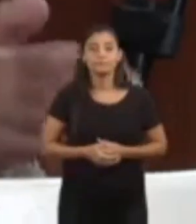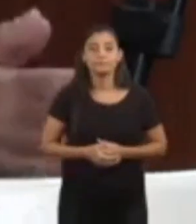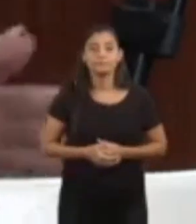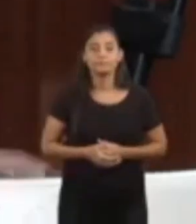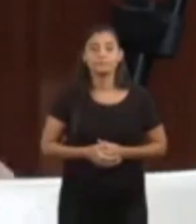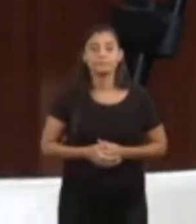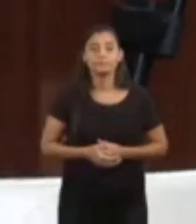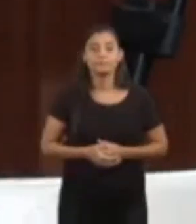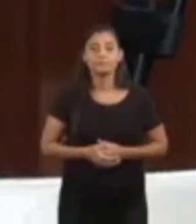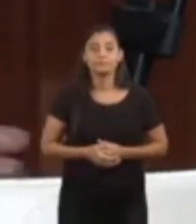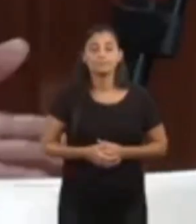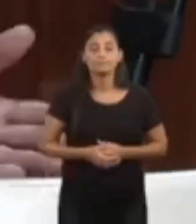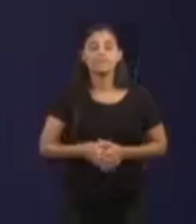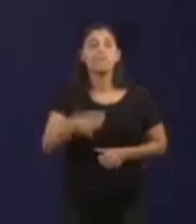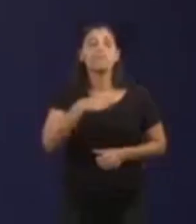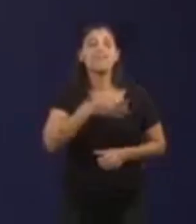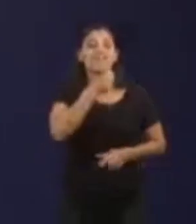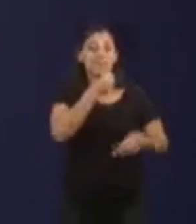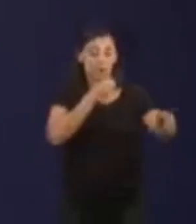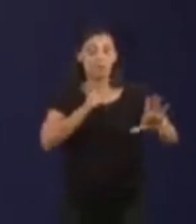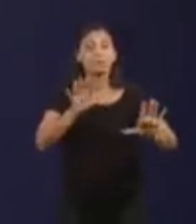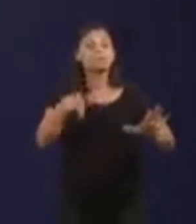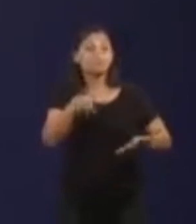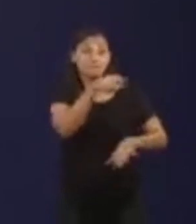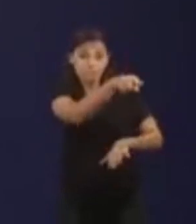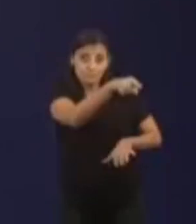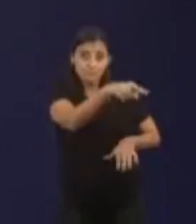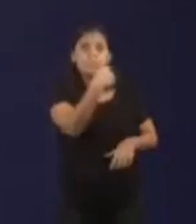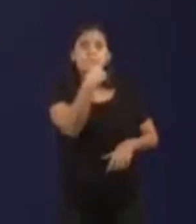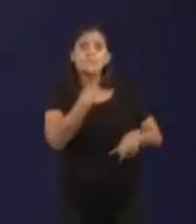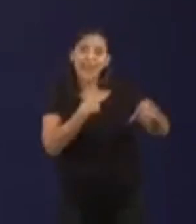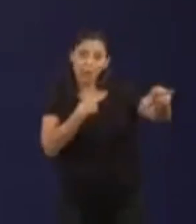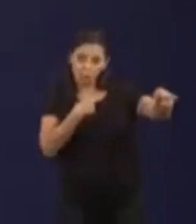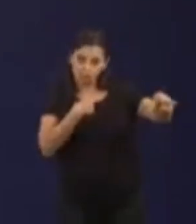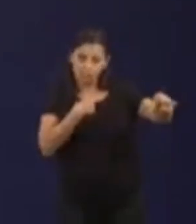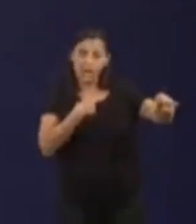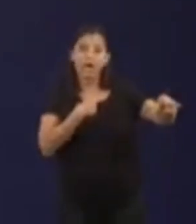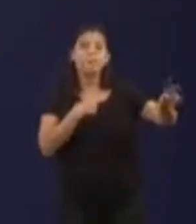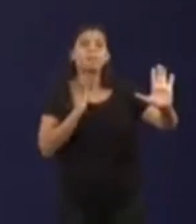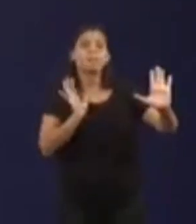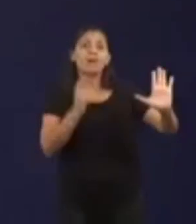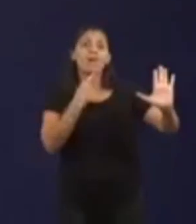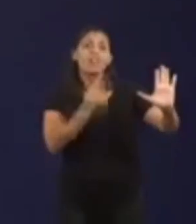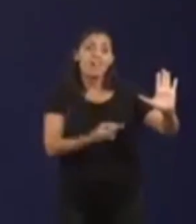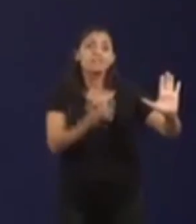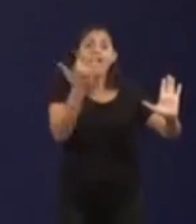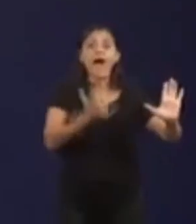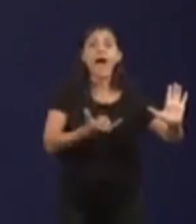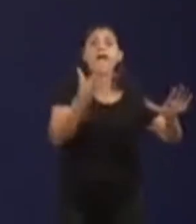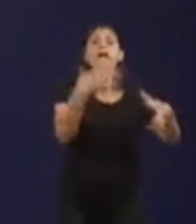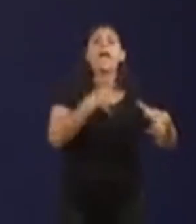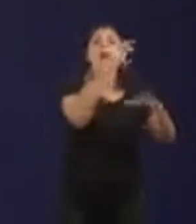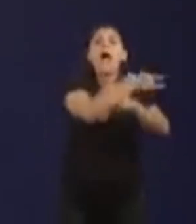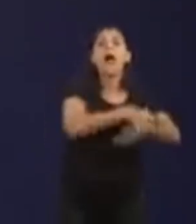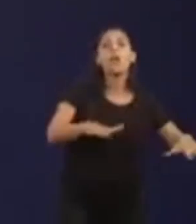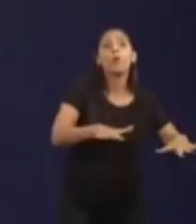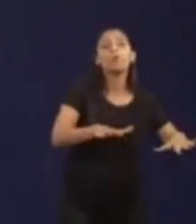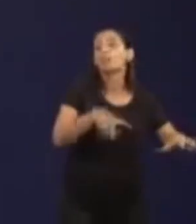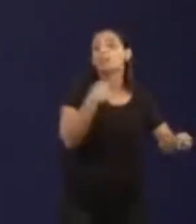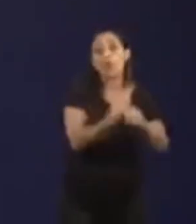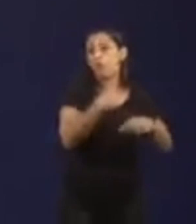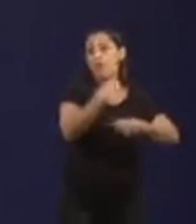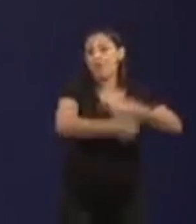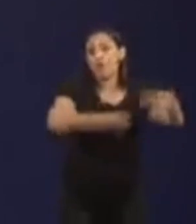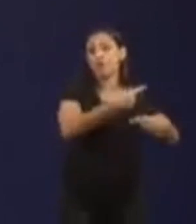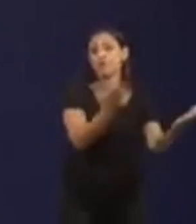hay tamb Lo que pasa que usted parte la pregunta desde la premisa de que esos alumnos efectivamente no van a poder seguir estudiando y esa es una